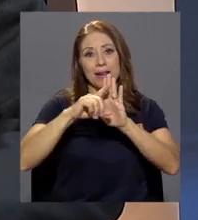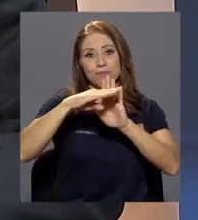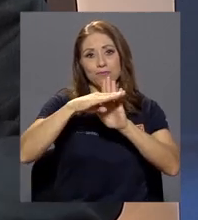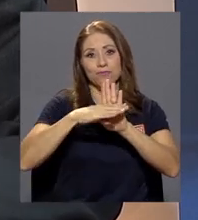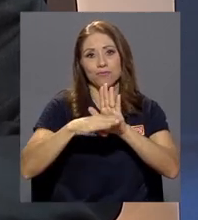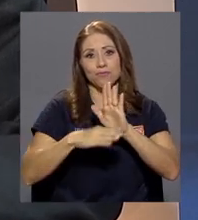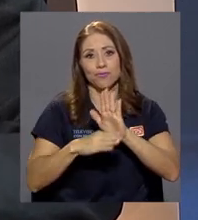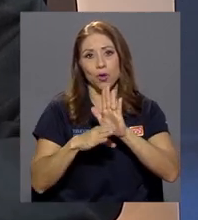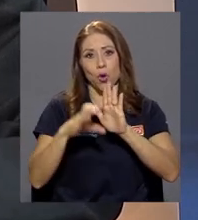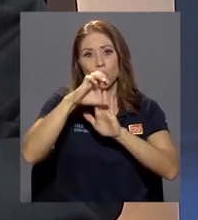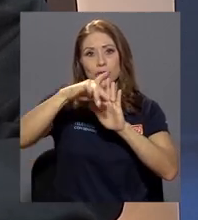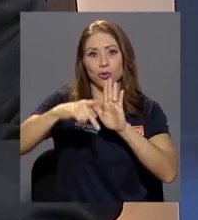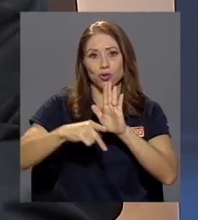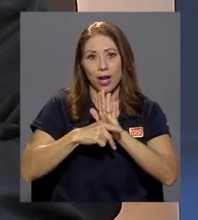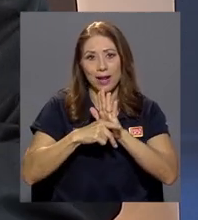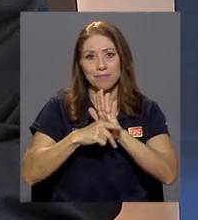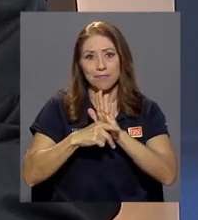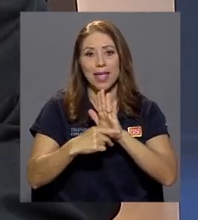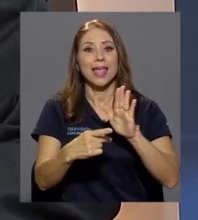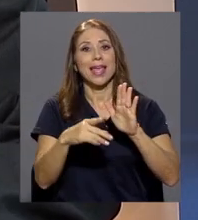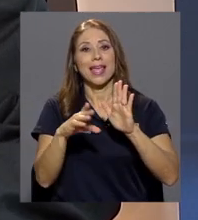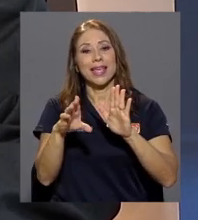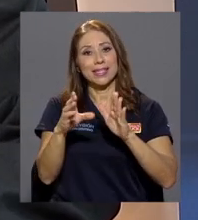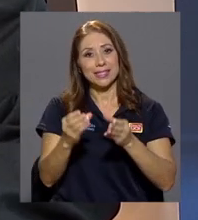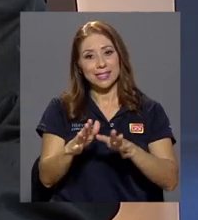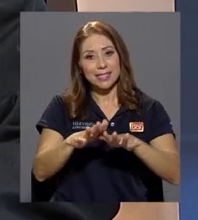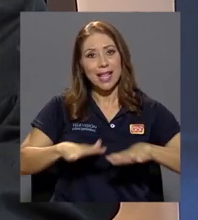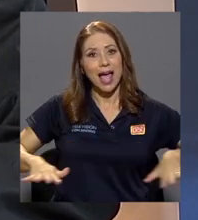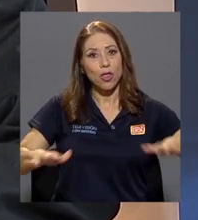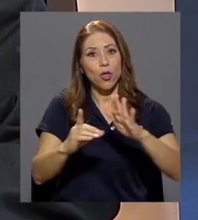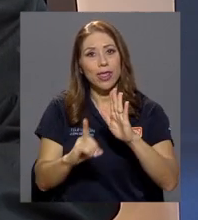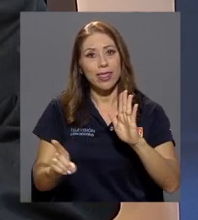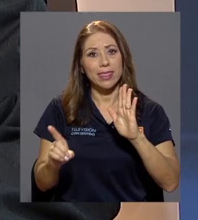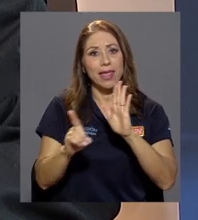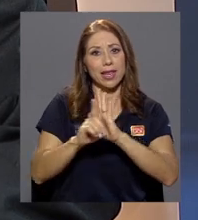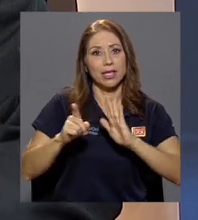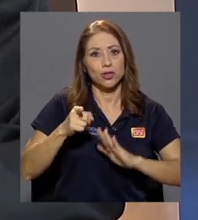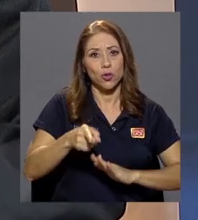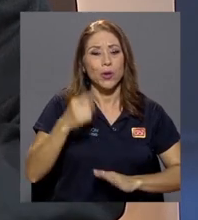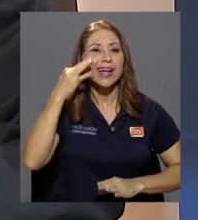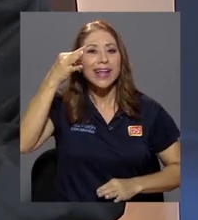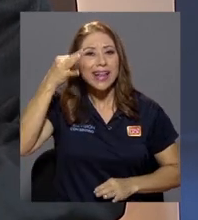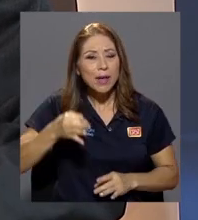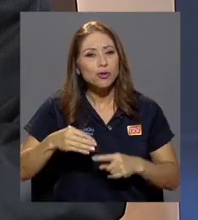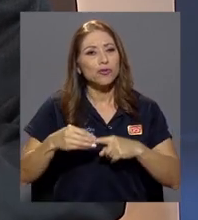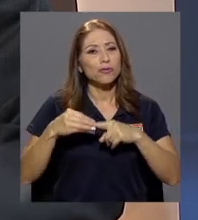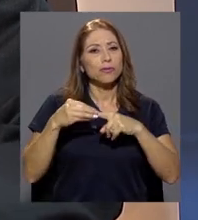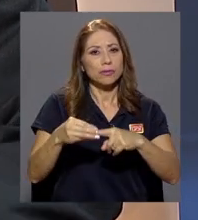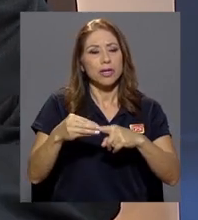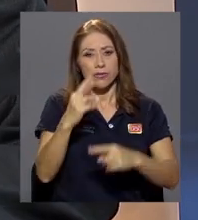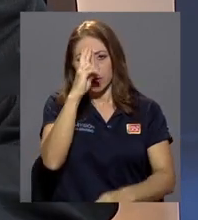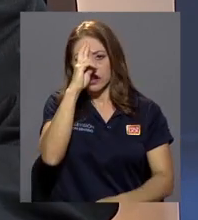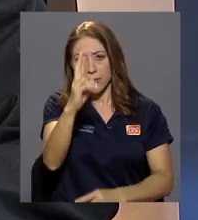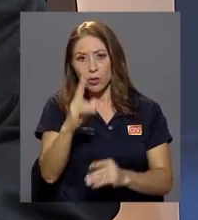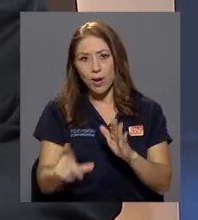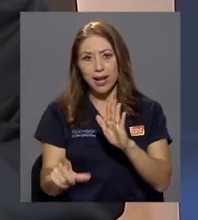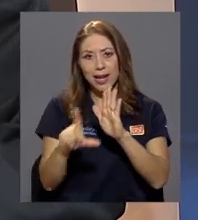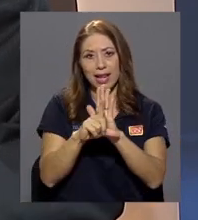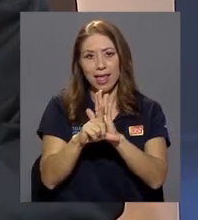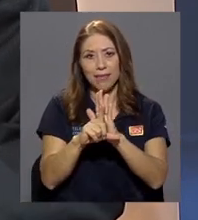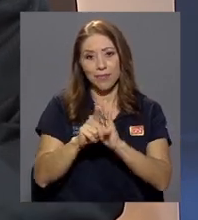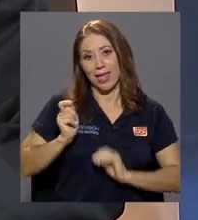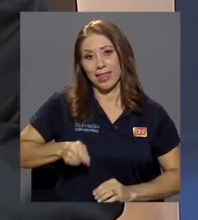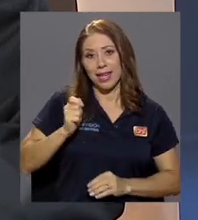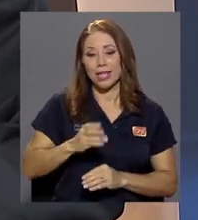propio del estado de derecho creemos que sigue siendo un elemento fundamental el respeto a la legalidad lo que se